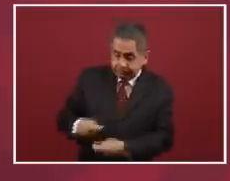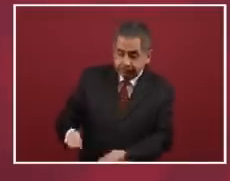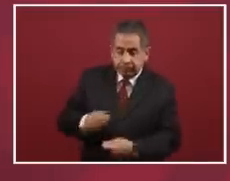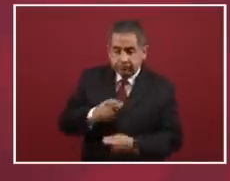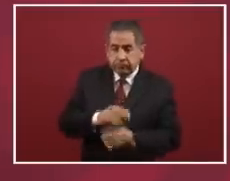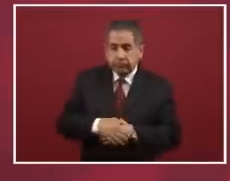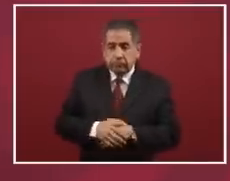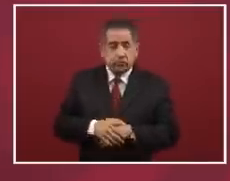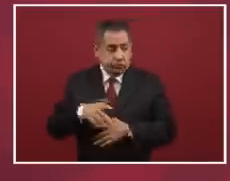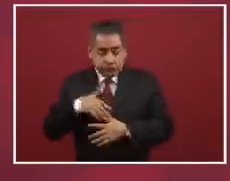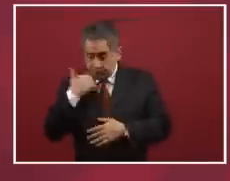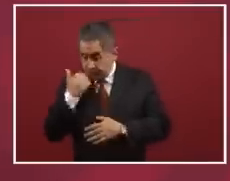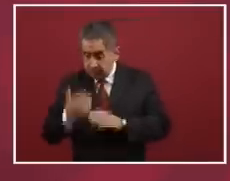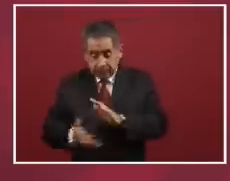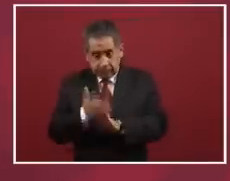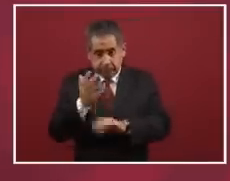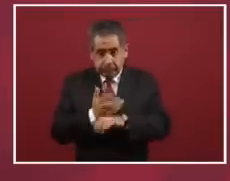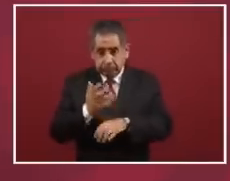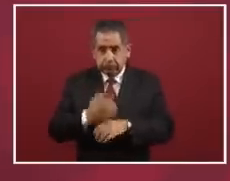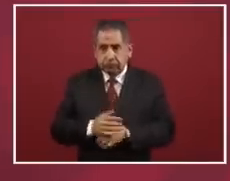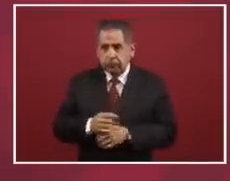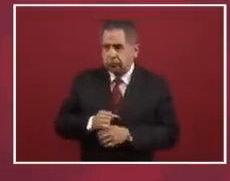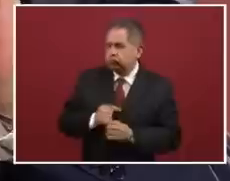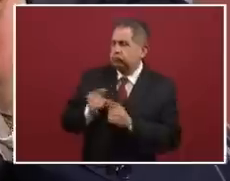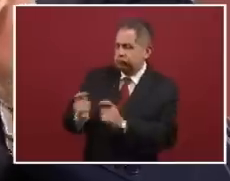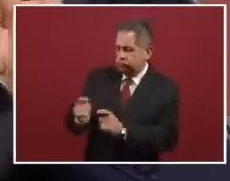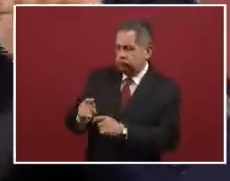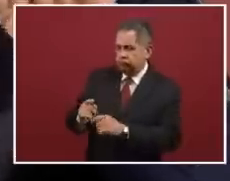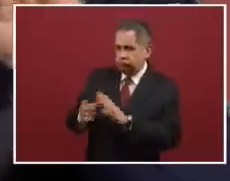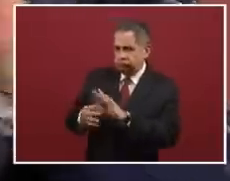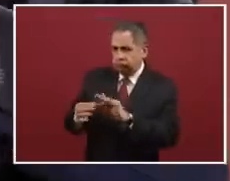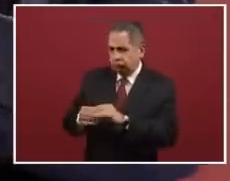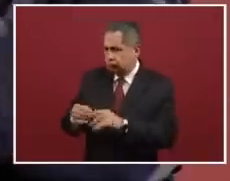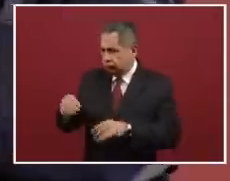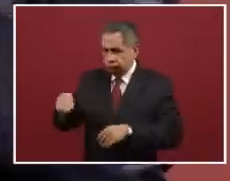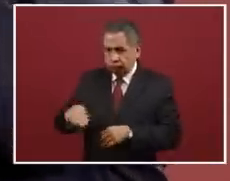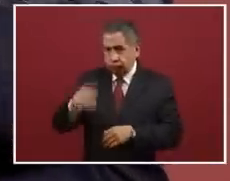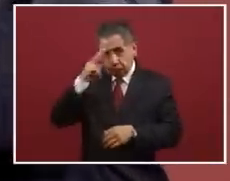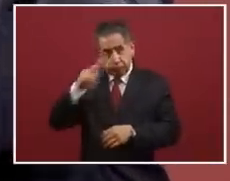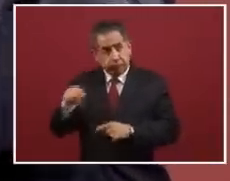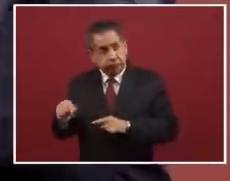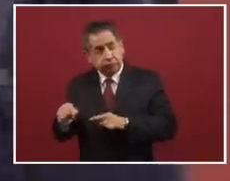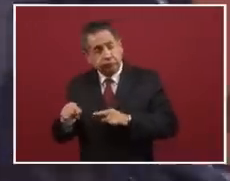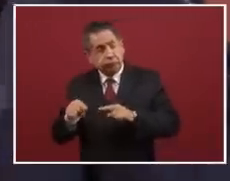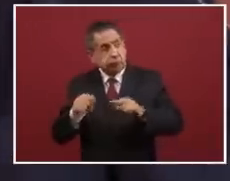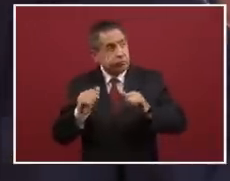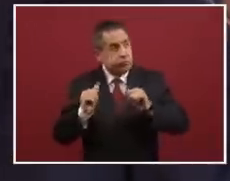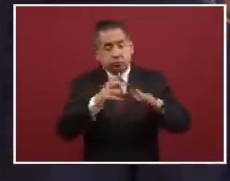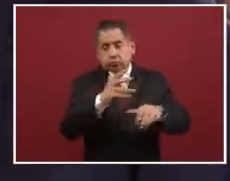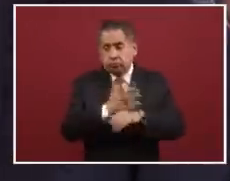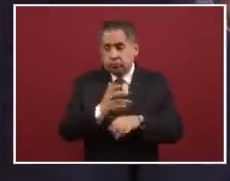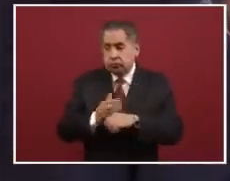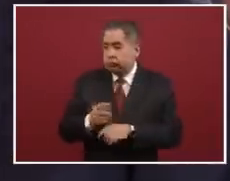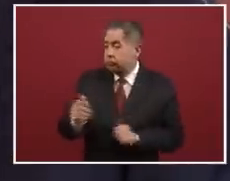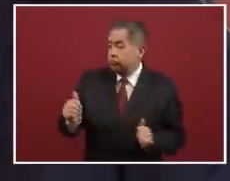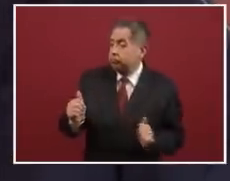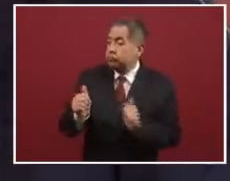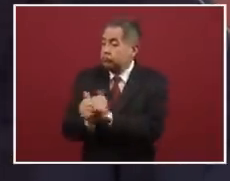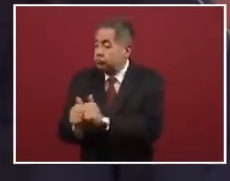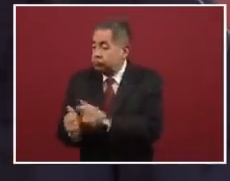si tú quieres ir a Estados Unidos, te dicen, yo te consigo pasar por México, llevarte a Estados Unidos, y te consigo al